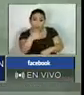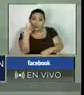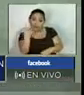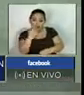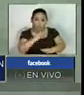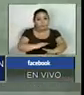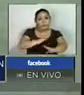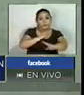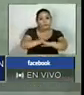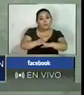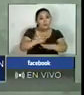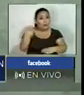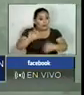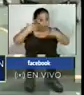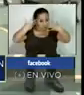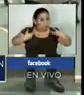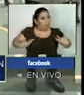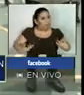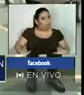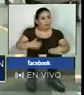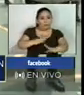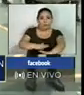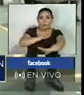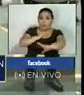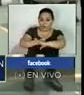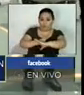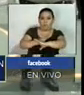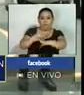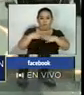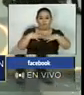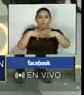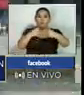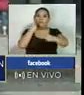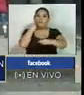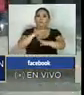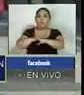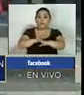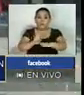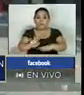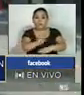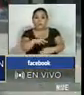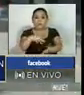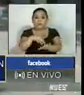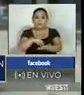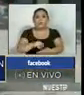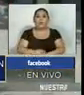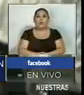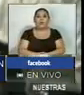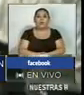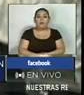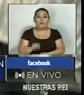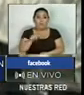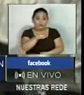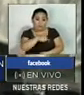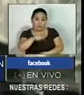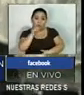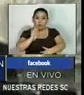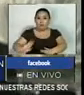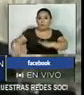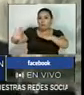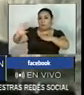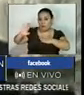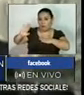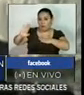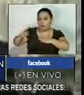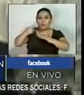preparados con el equipo necesario que garantice su seguridad y la de la población. Su compromiso es evitar que